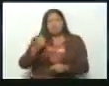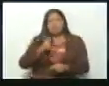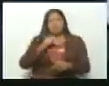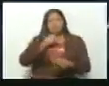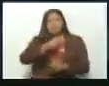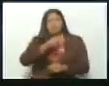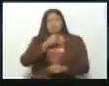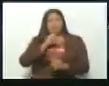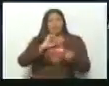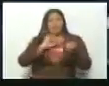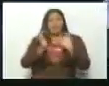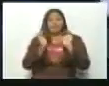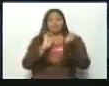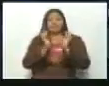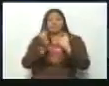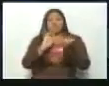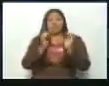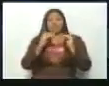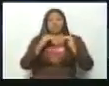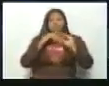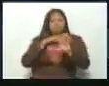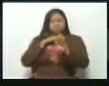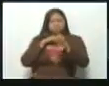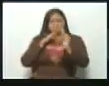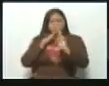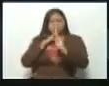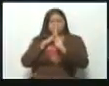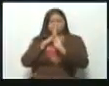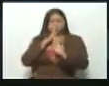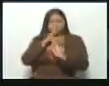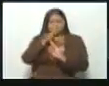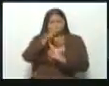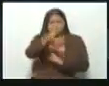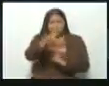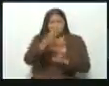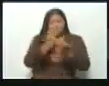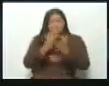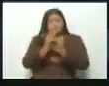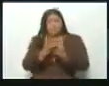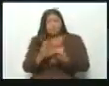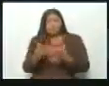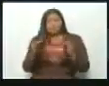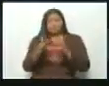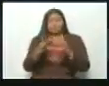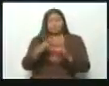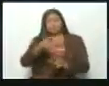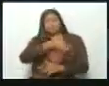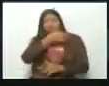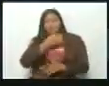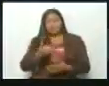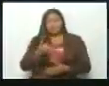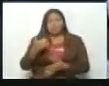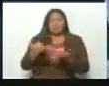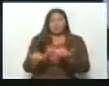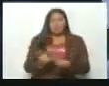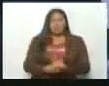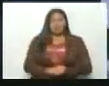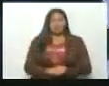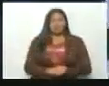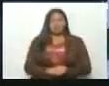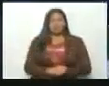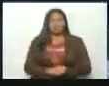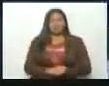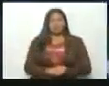comunicación, pero la ética siempre tiene que ser la columna vertebral en las redes sociales, en cualquiera de las plataformas, porque si no